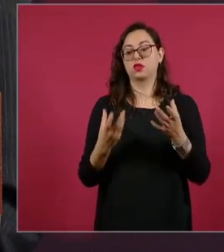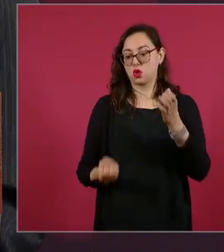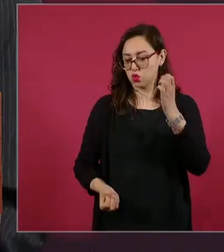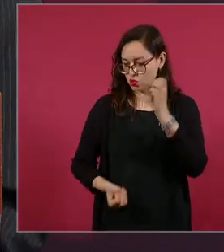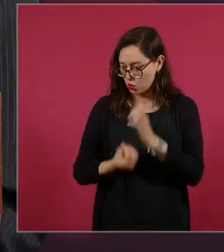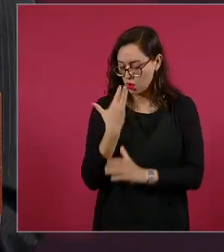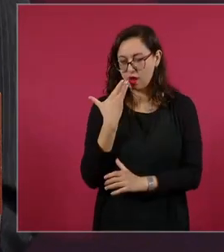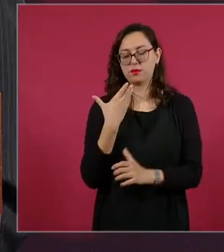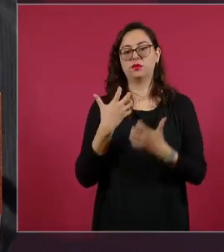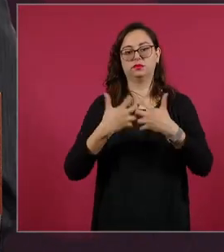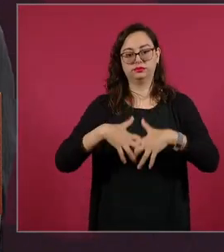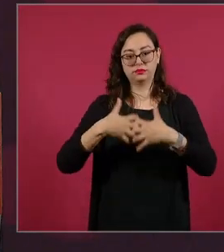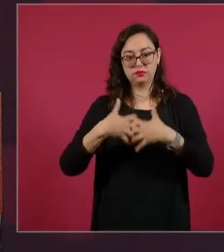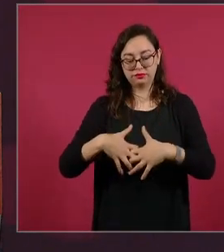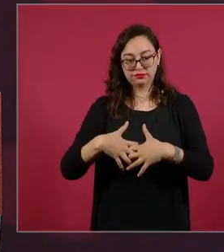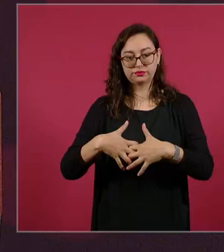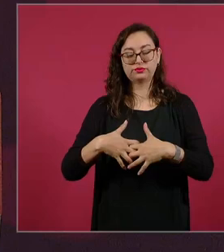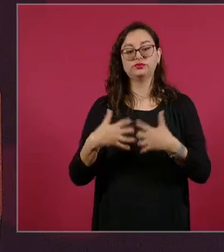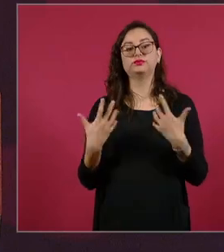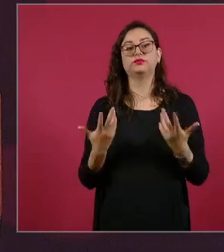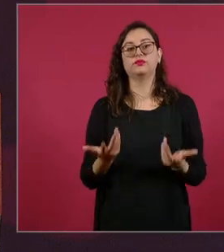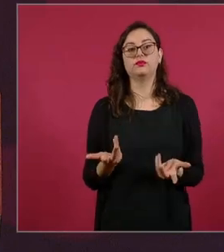significa